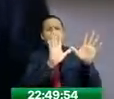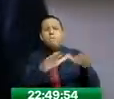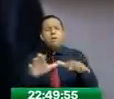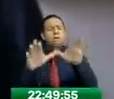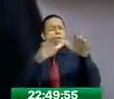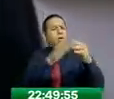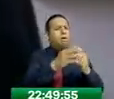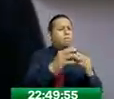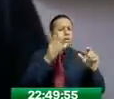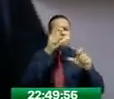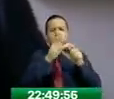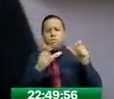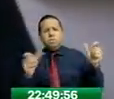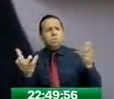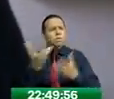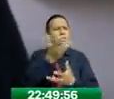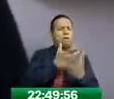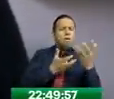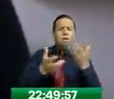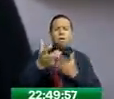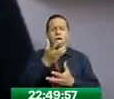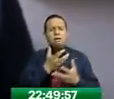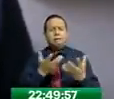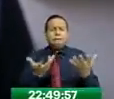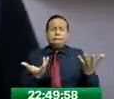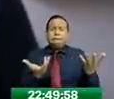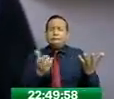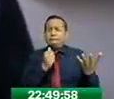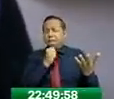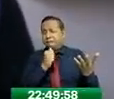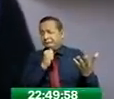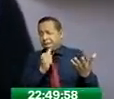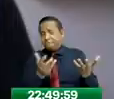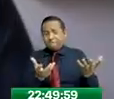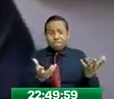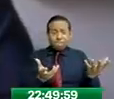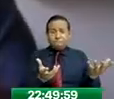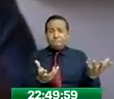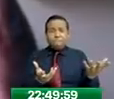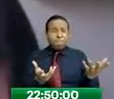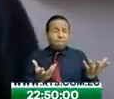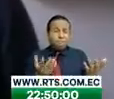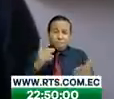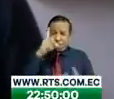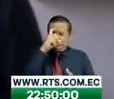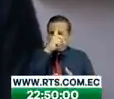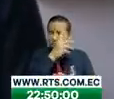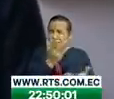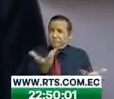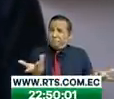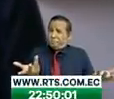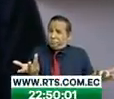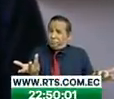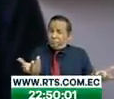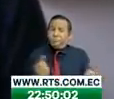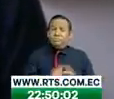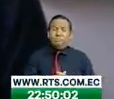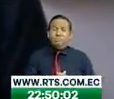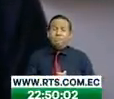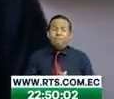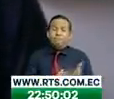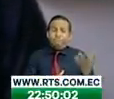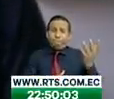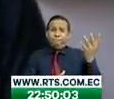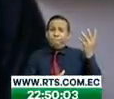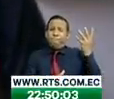la gente compartiendo. Ahora esas cosas están un poco ya, son cosas que no